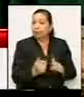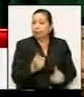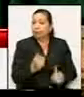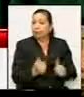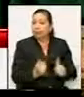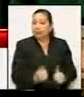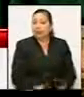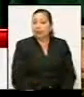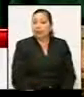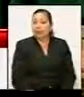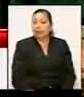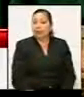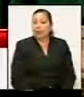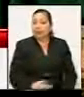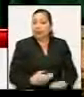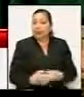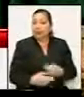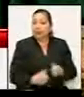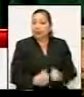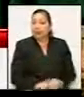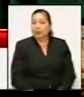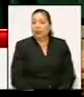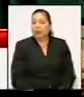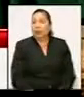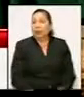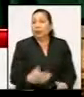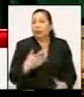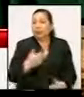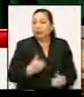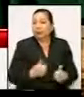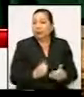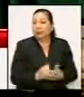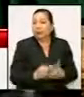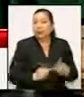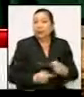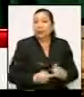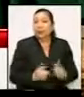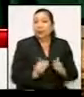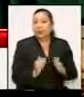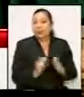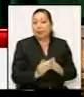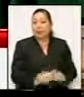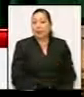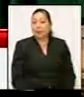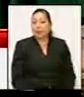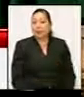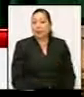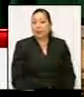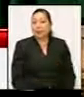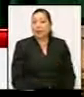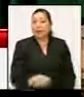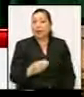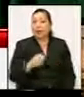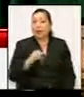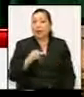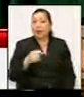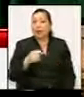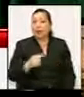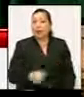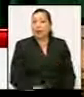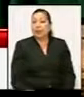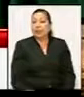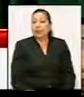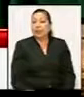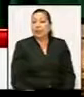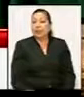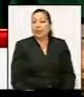las plantas procesadoras de leche que tienen HACCP, la certificación HACCP. Para Caliwarma, por